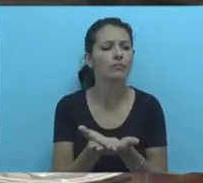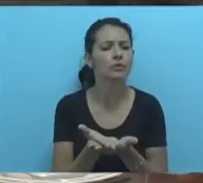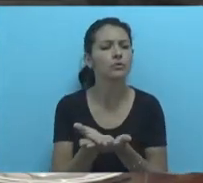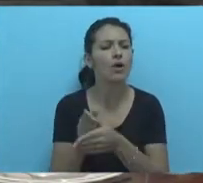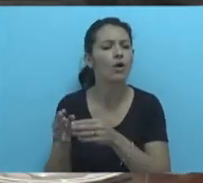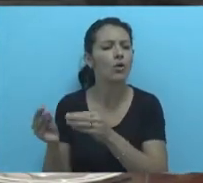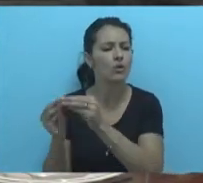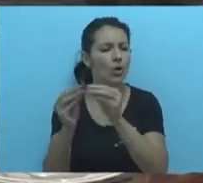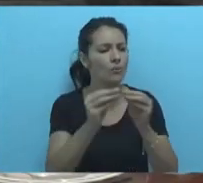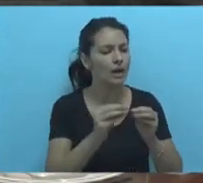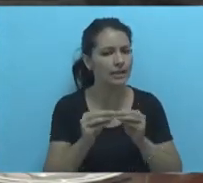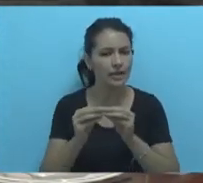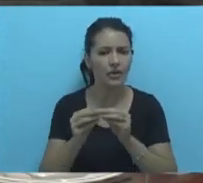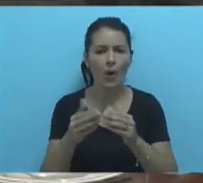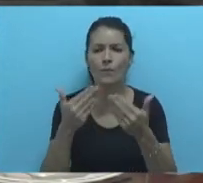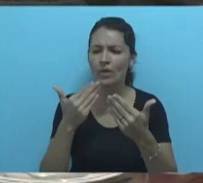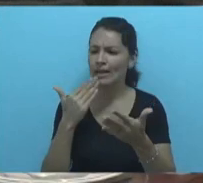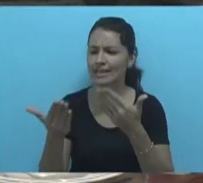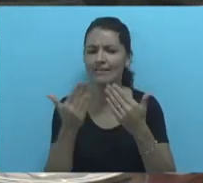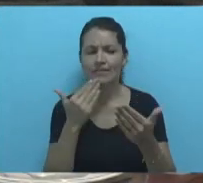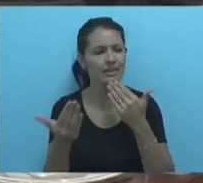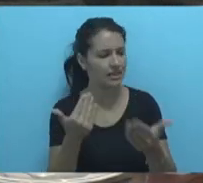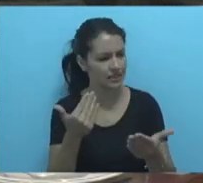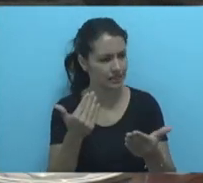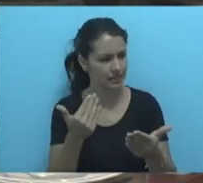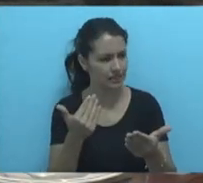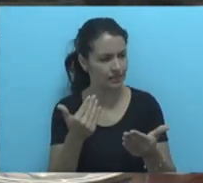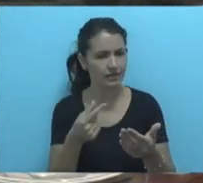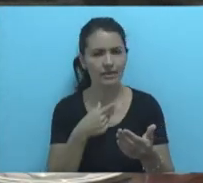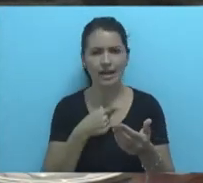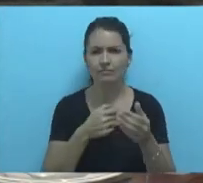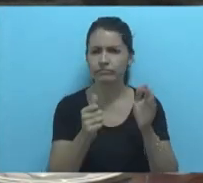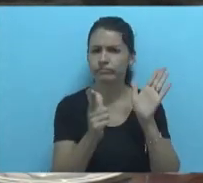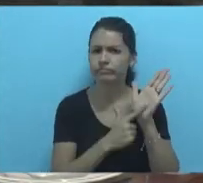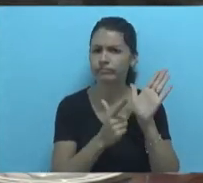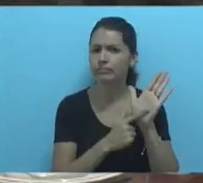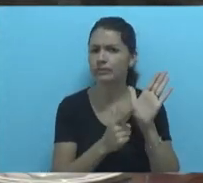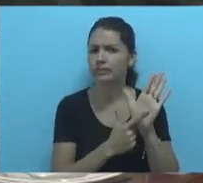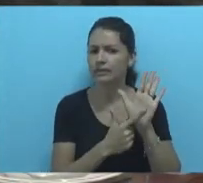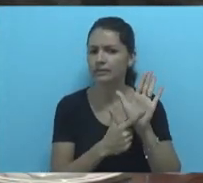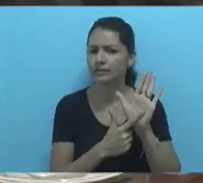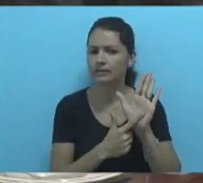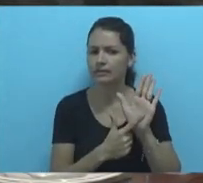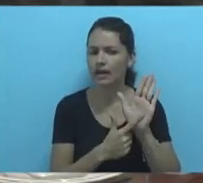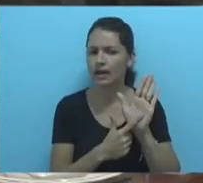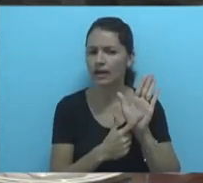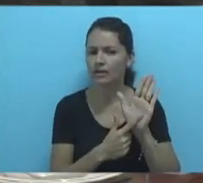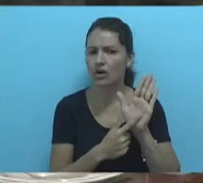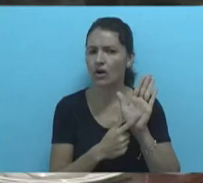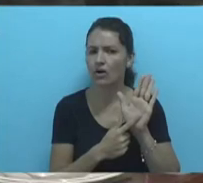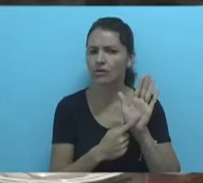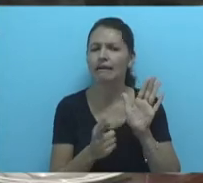pares que por lo menos los podamos discutir, donde pretendemos reglamentar la figura de los